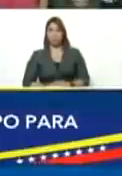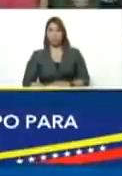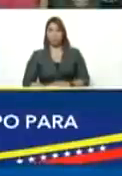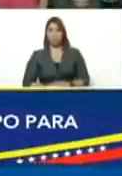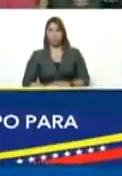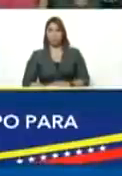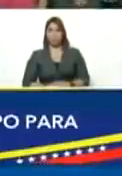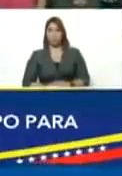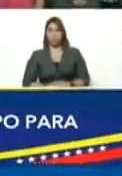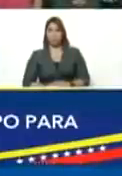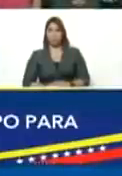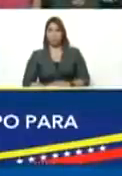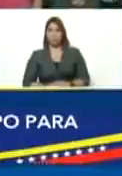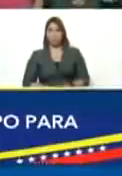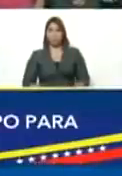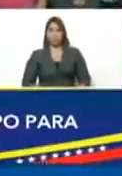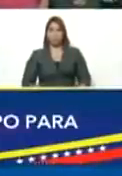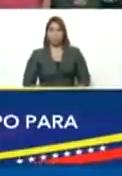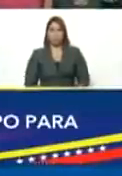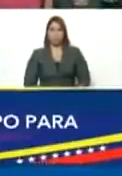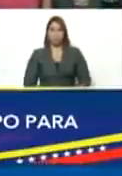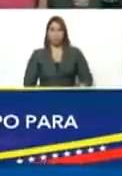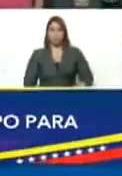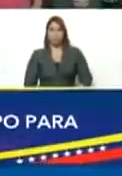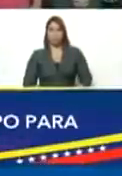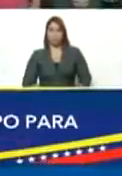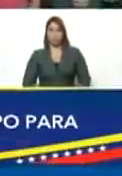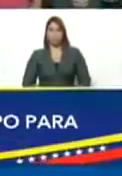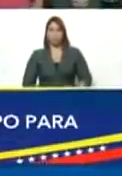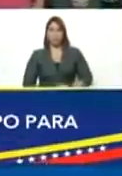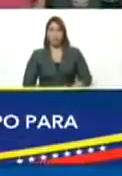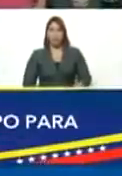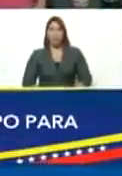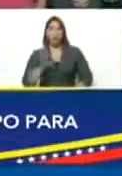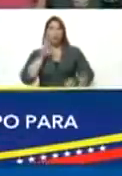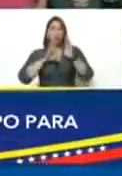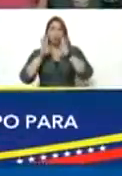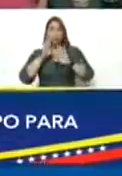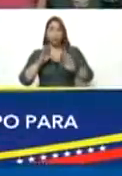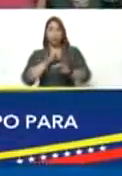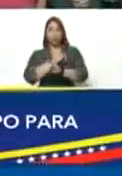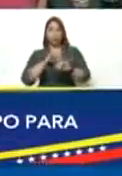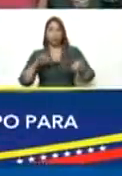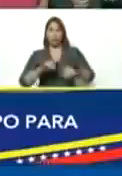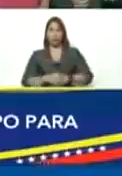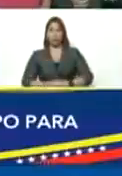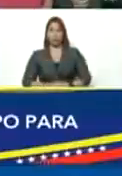Mistolín, Mistolín, al sucio le pone fin.